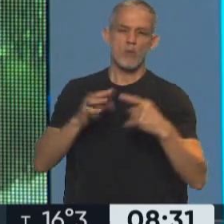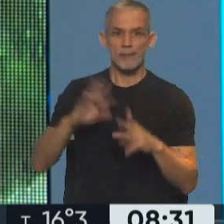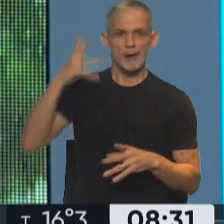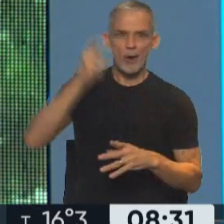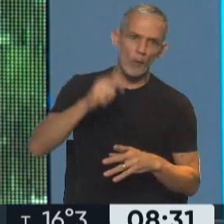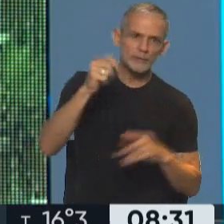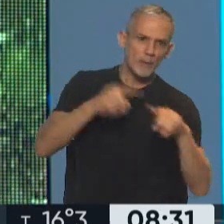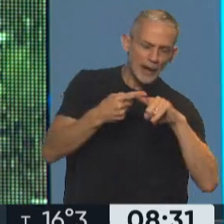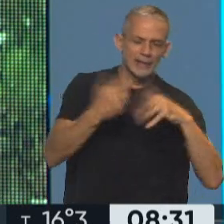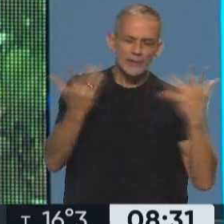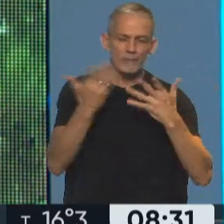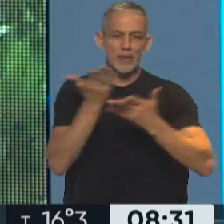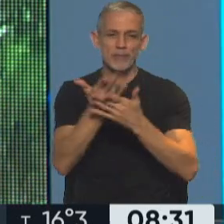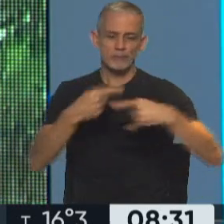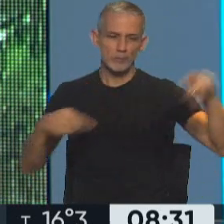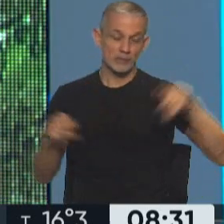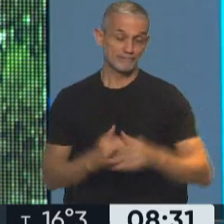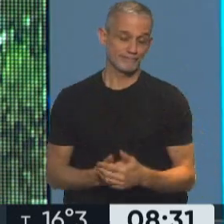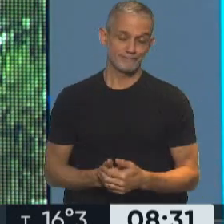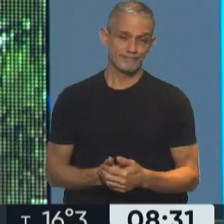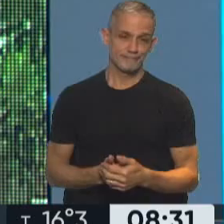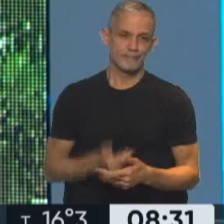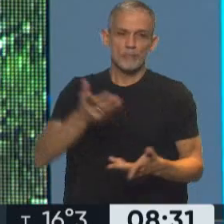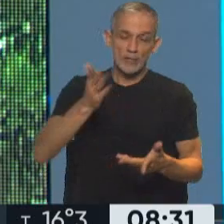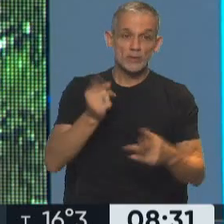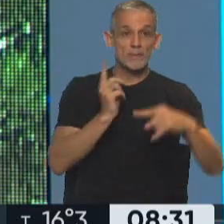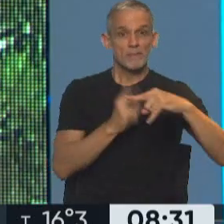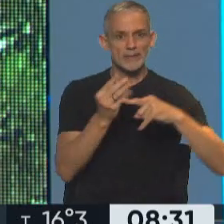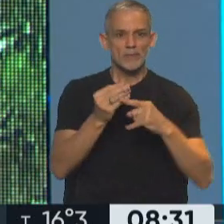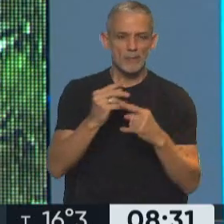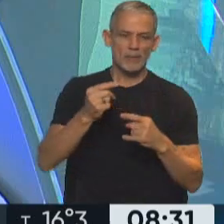político y bueno, algunos dirigentes que ya directamente están sumándose al proceso de desestabilización. Bueno, y algunos